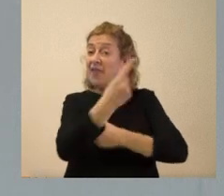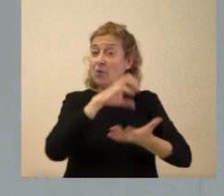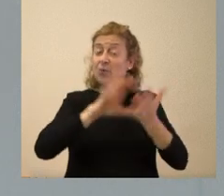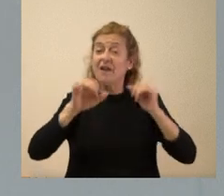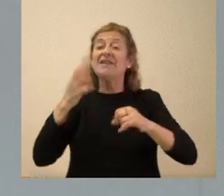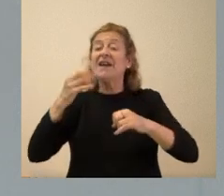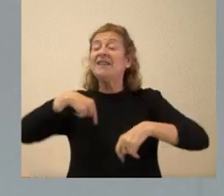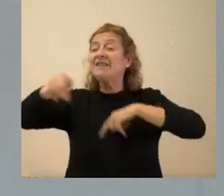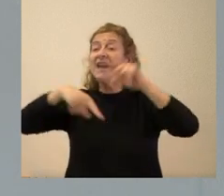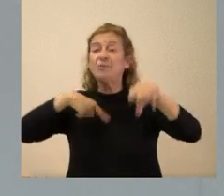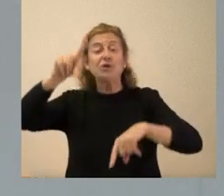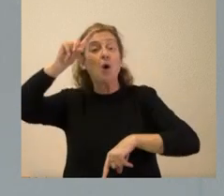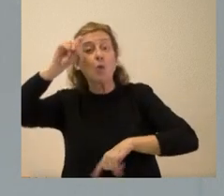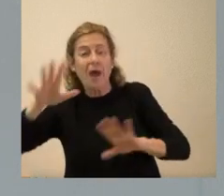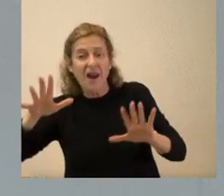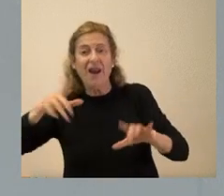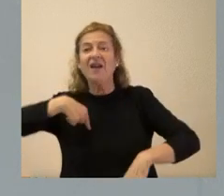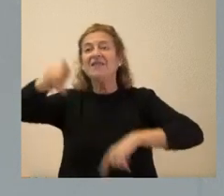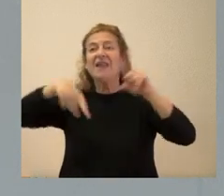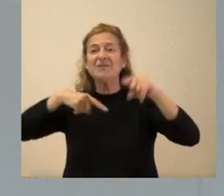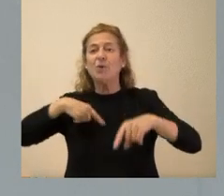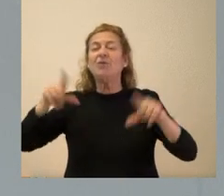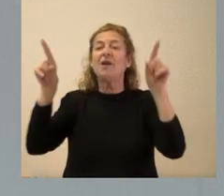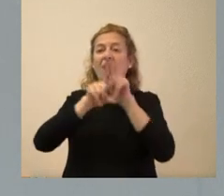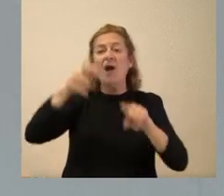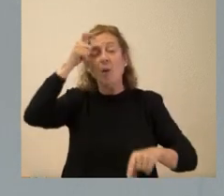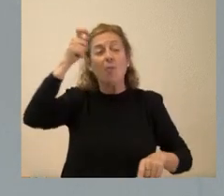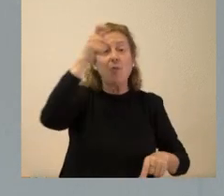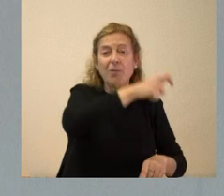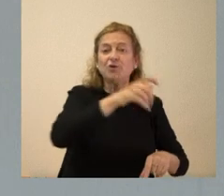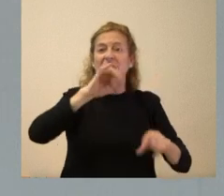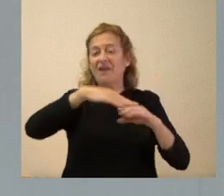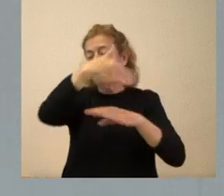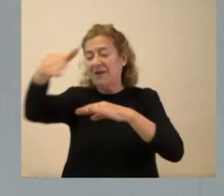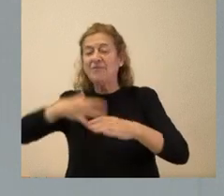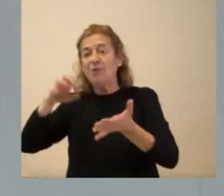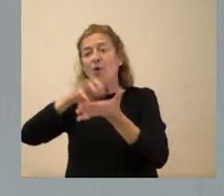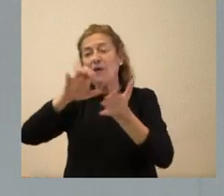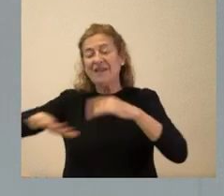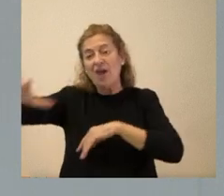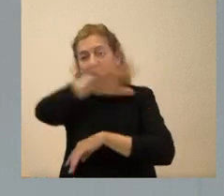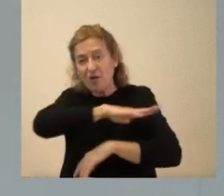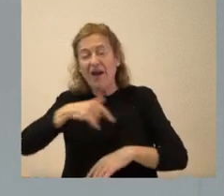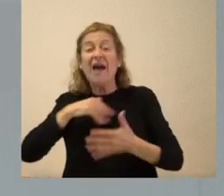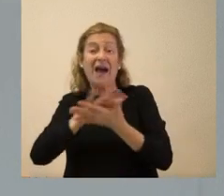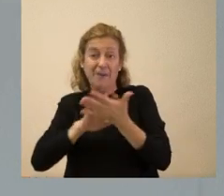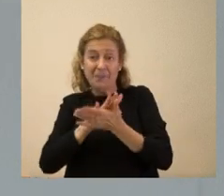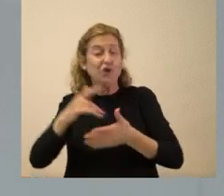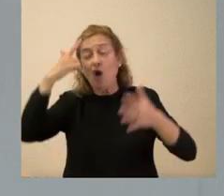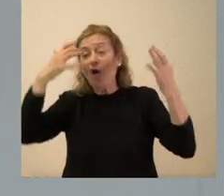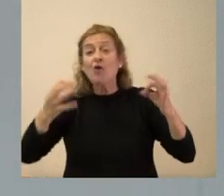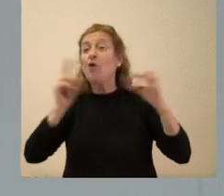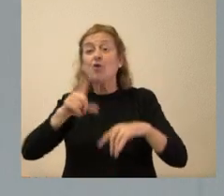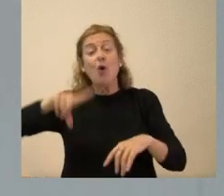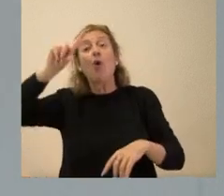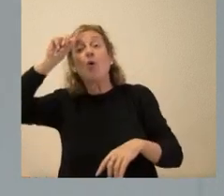transporte rural el transporte interurbano y el transporte Metropolitano sobre ese ámbito estamos hablando lógicamente no en el rural